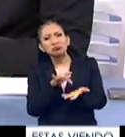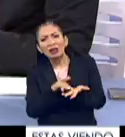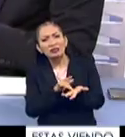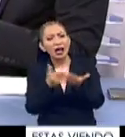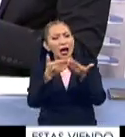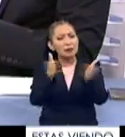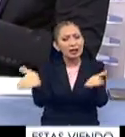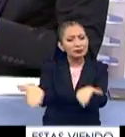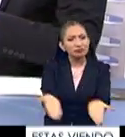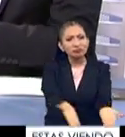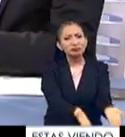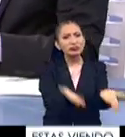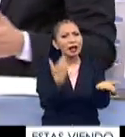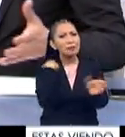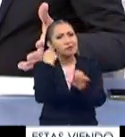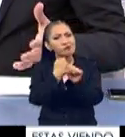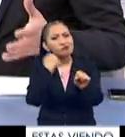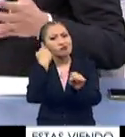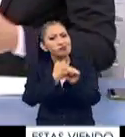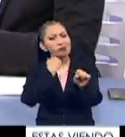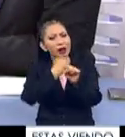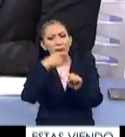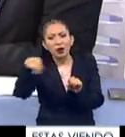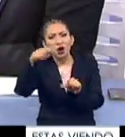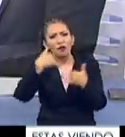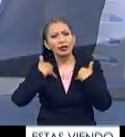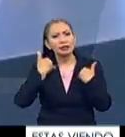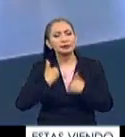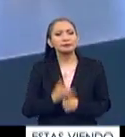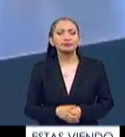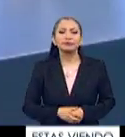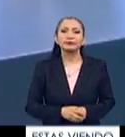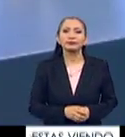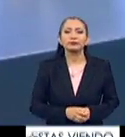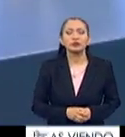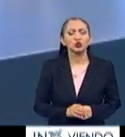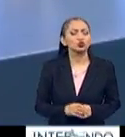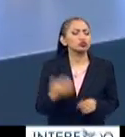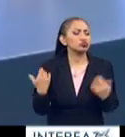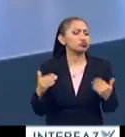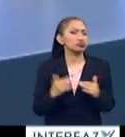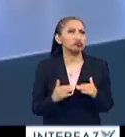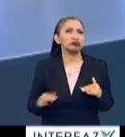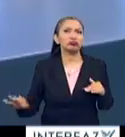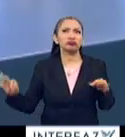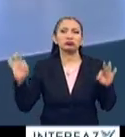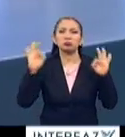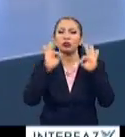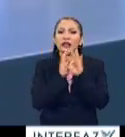abrir las puertas en la praxis prácticamente a estos jóvenes? Súper importante.